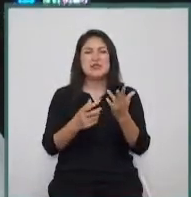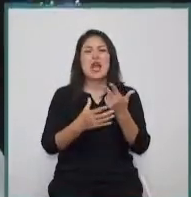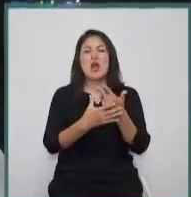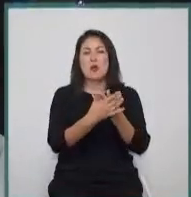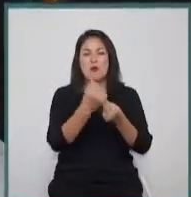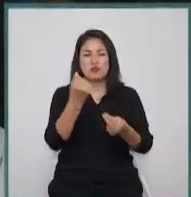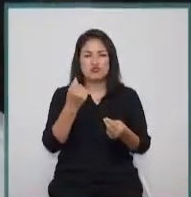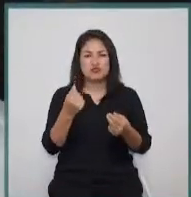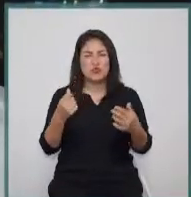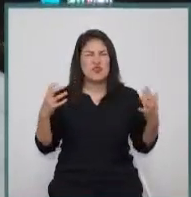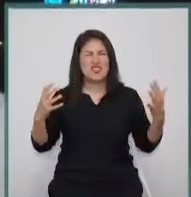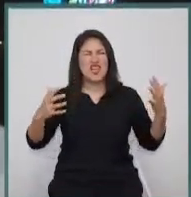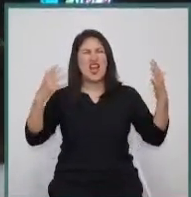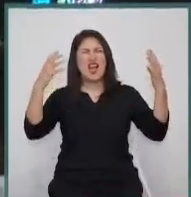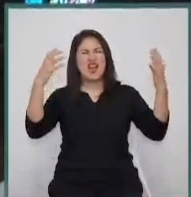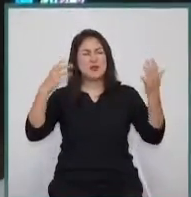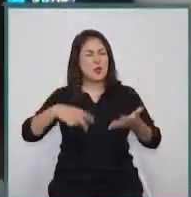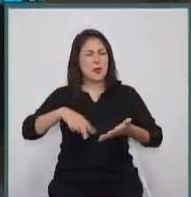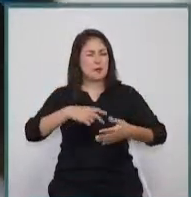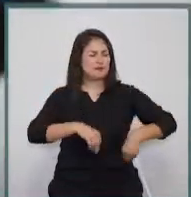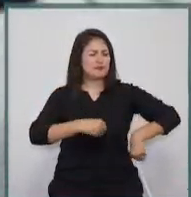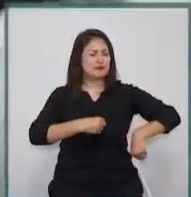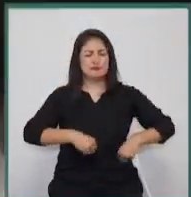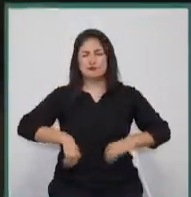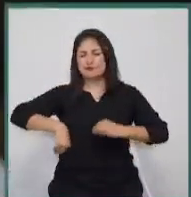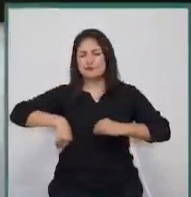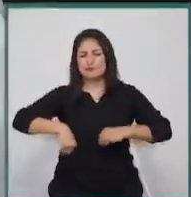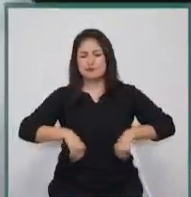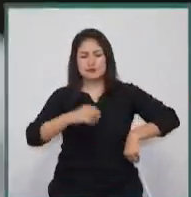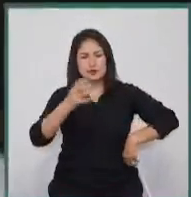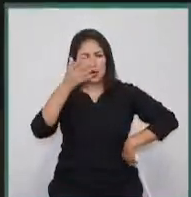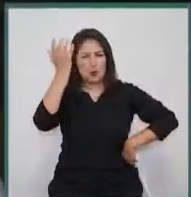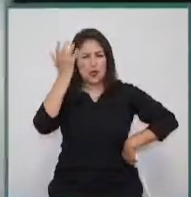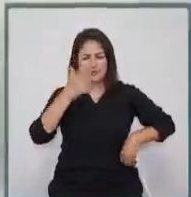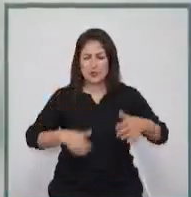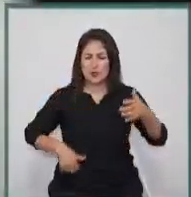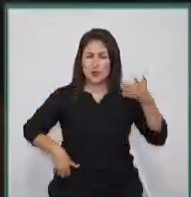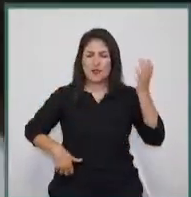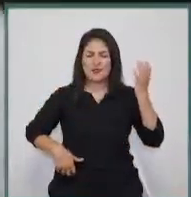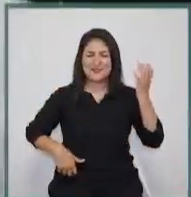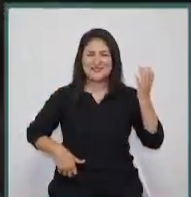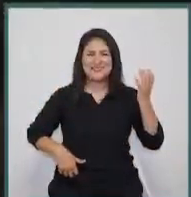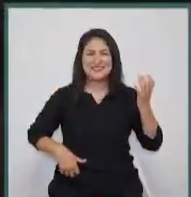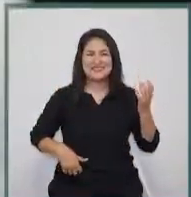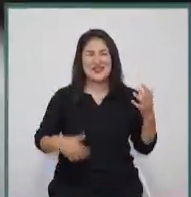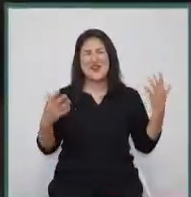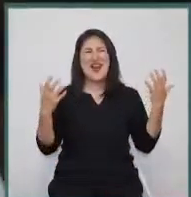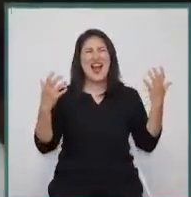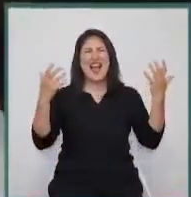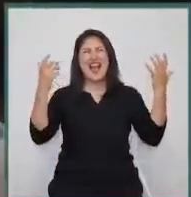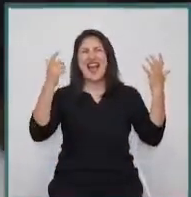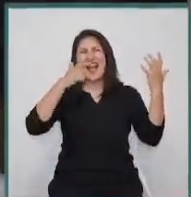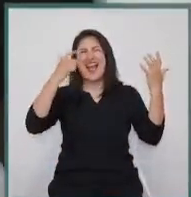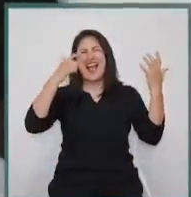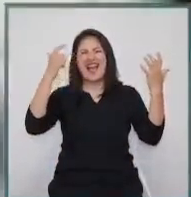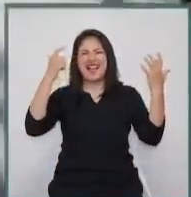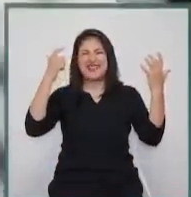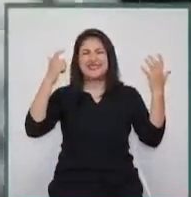triunfo, y es la suma de los tres. Guayep, guayep, guayep, guayep, guayep, guayep.